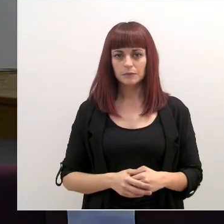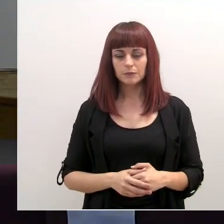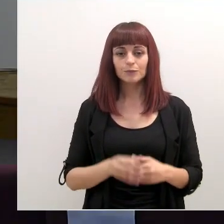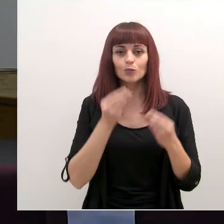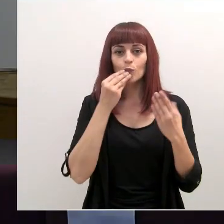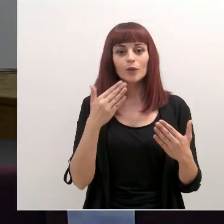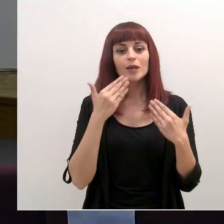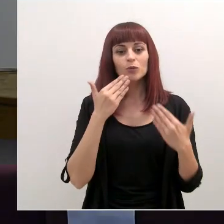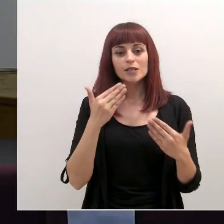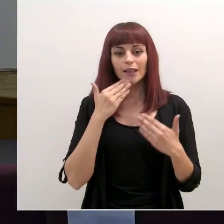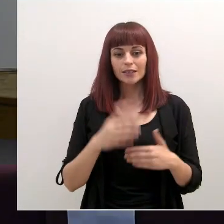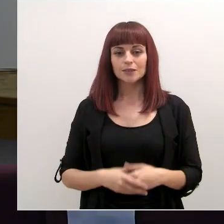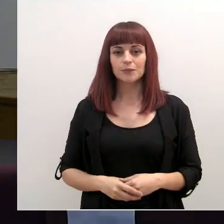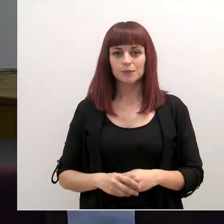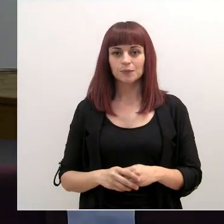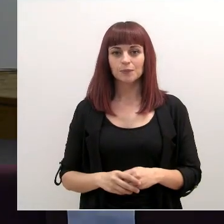Muy bien, muchas gracias.